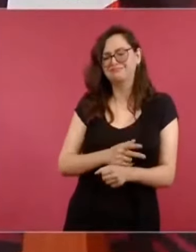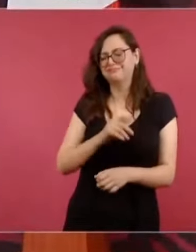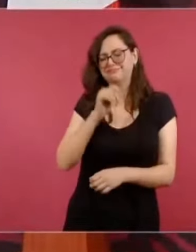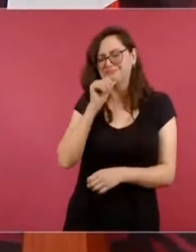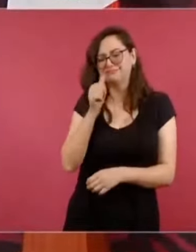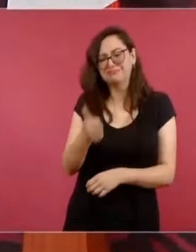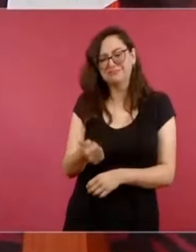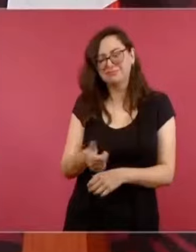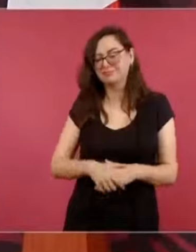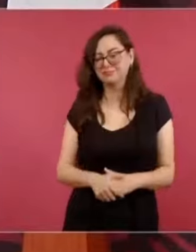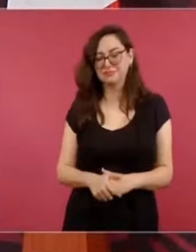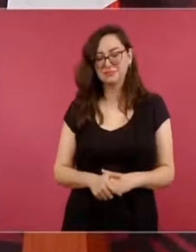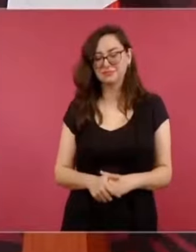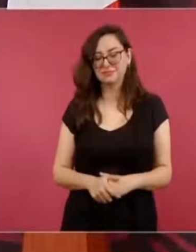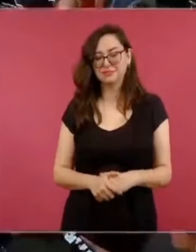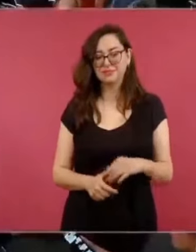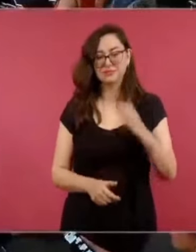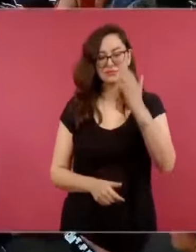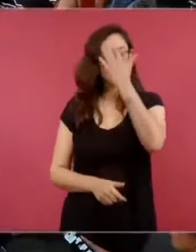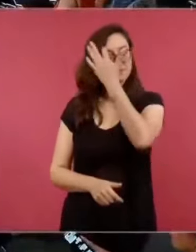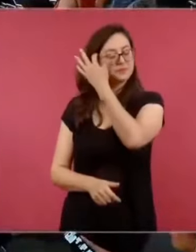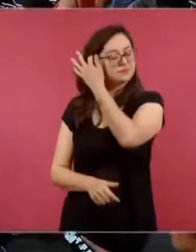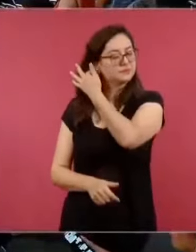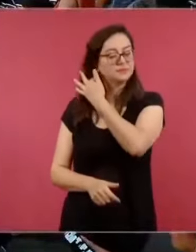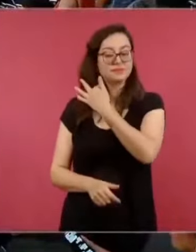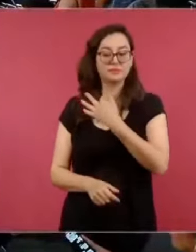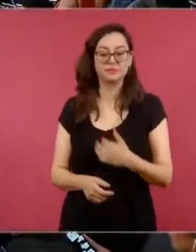Es muy lamentable